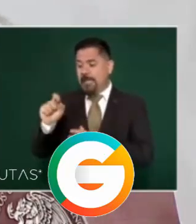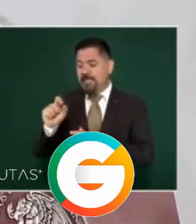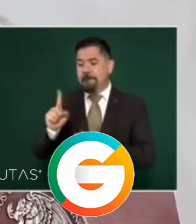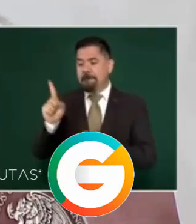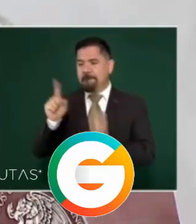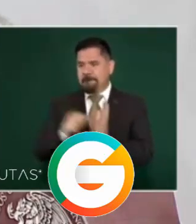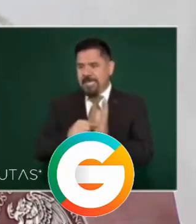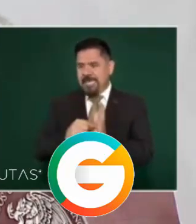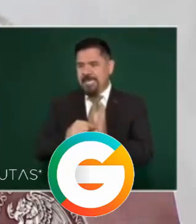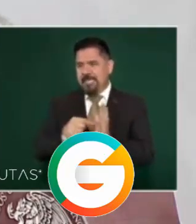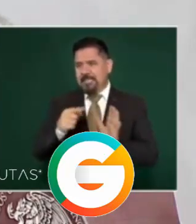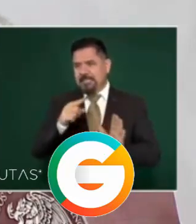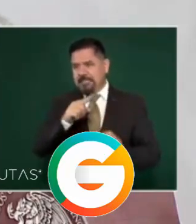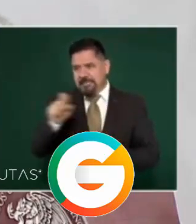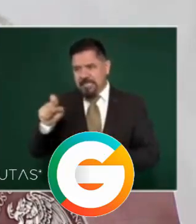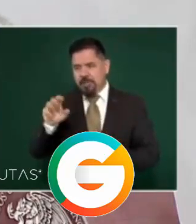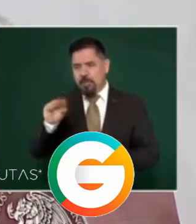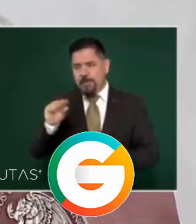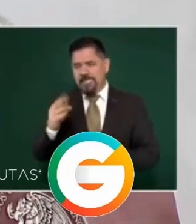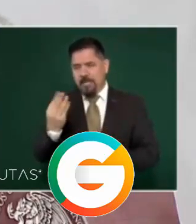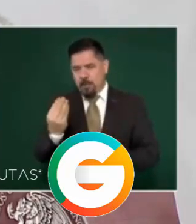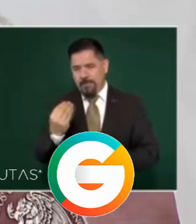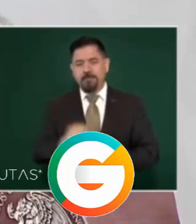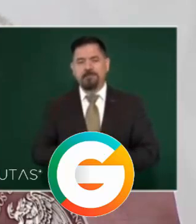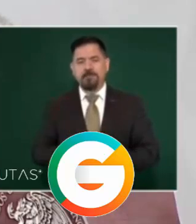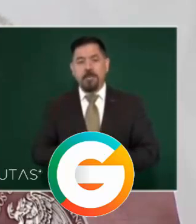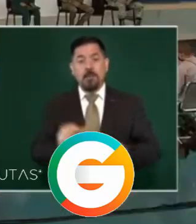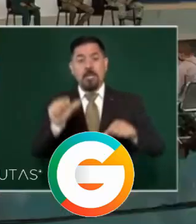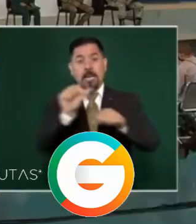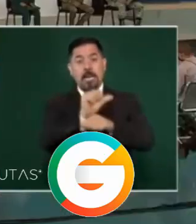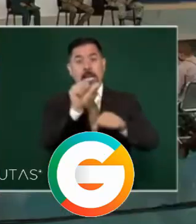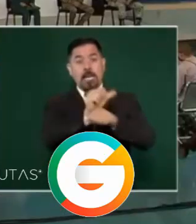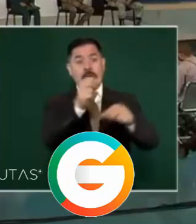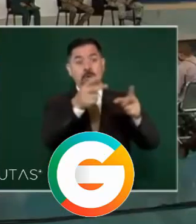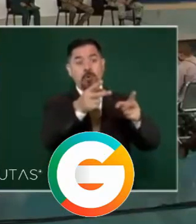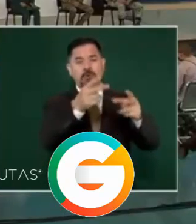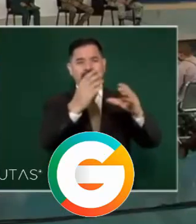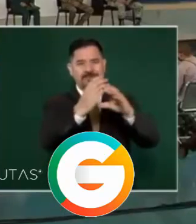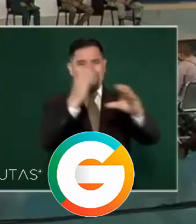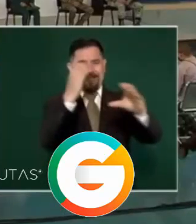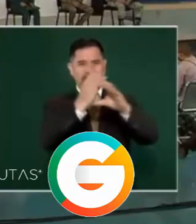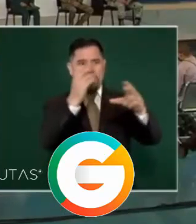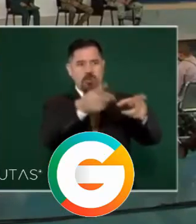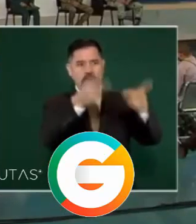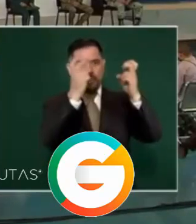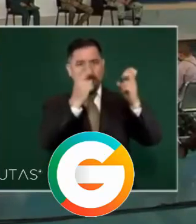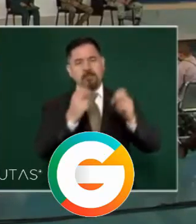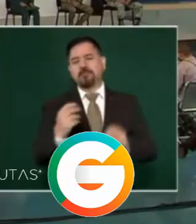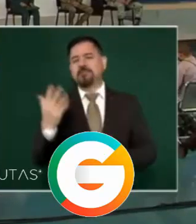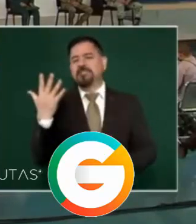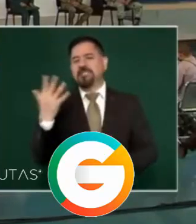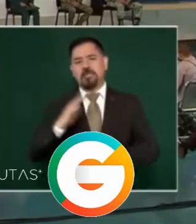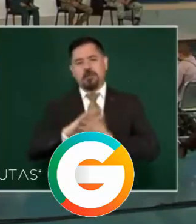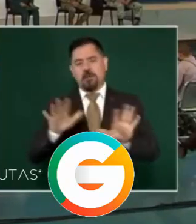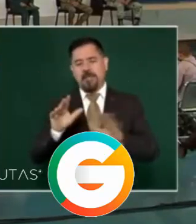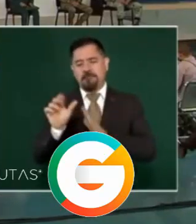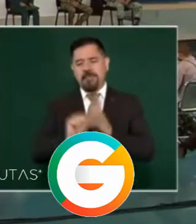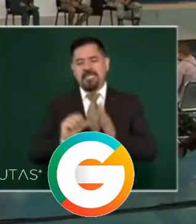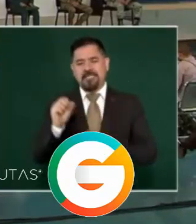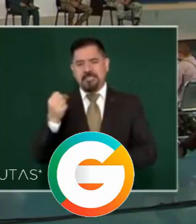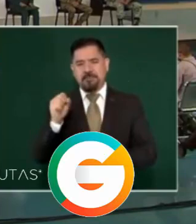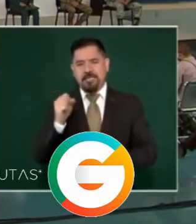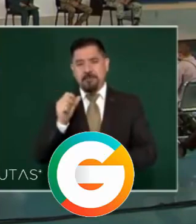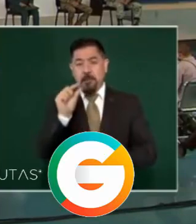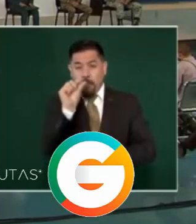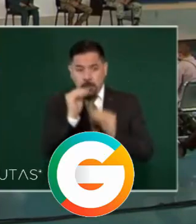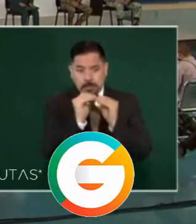1.199 eventos. En robo de transporte, únicamente 5 en septiembre, aunque se tiene un